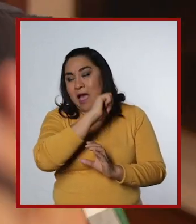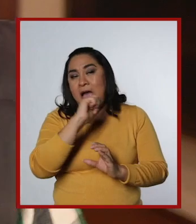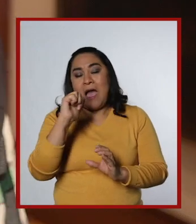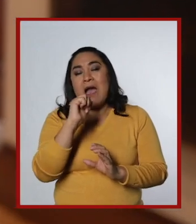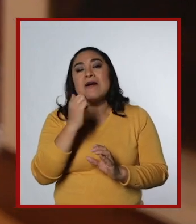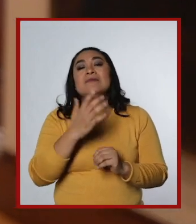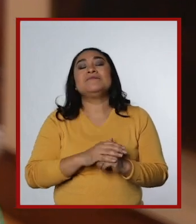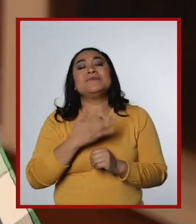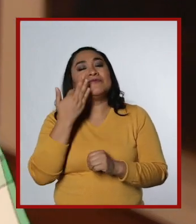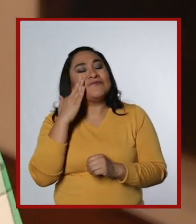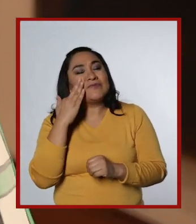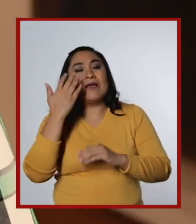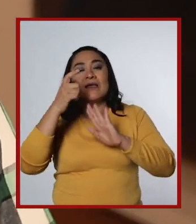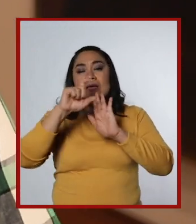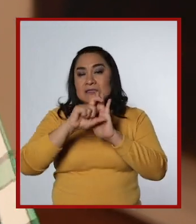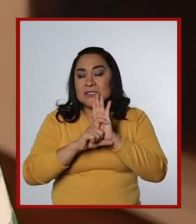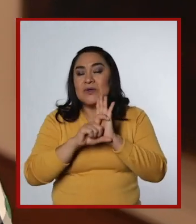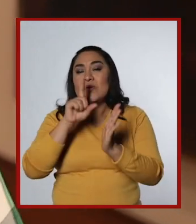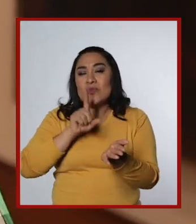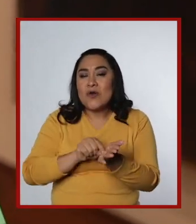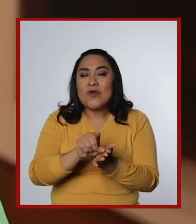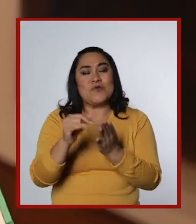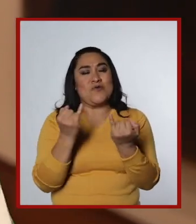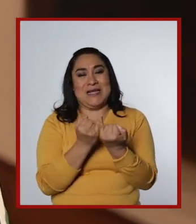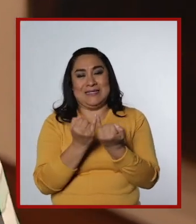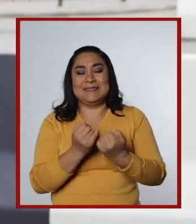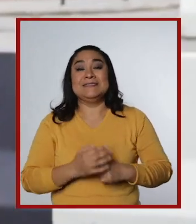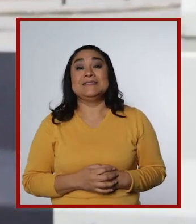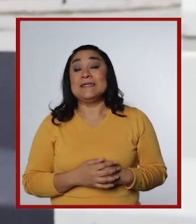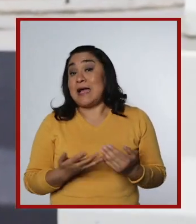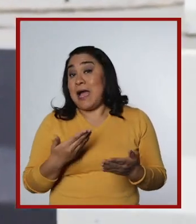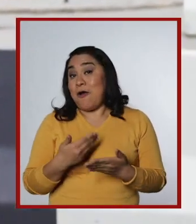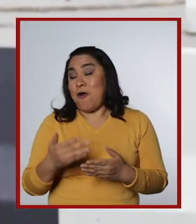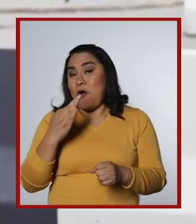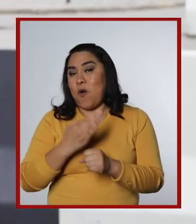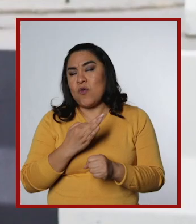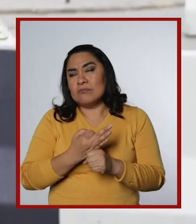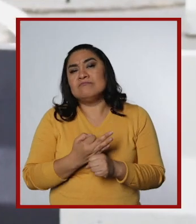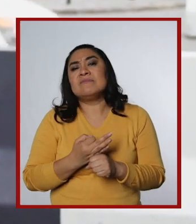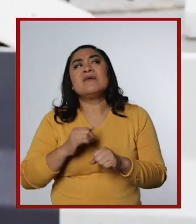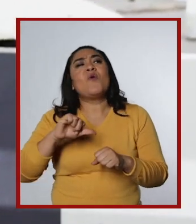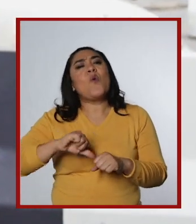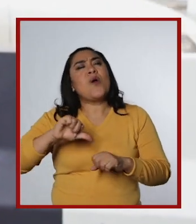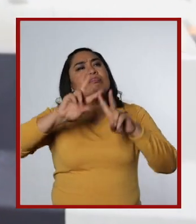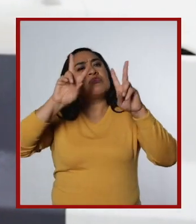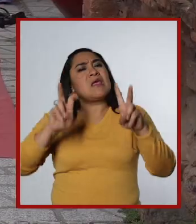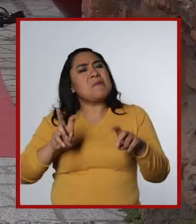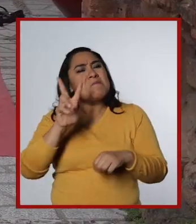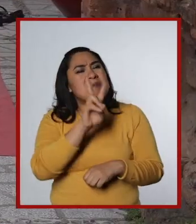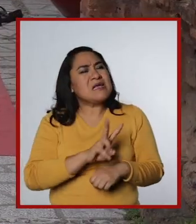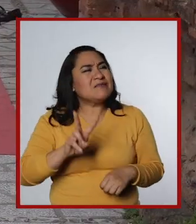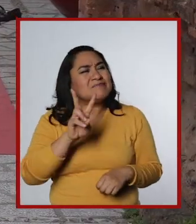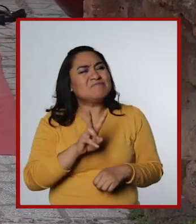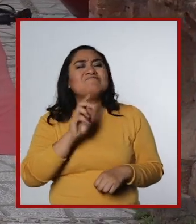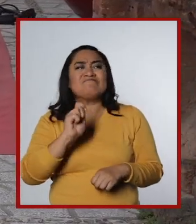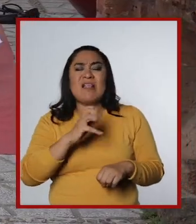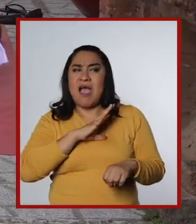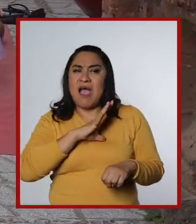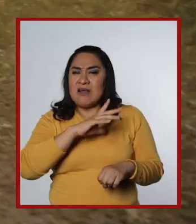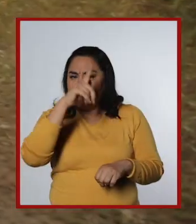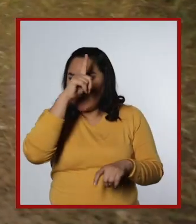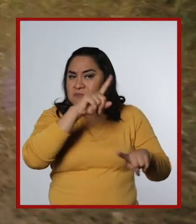En Jóvenes en TV, por Instagram, Twitter y Facebook. Por lo pronto, la propuesta de este viernes tiene este toque de